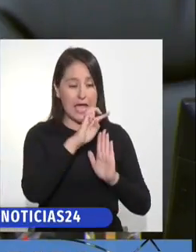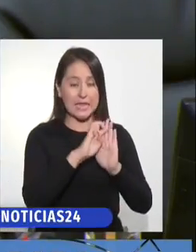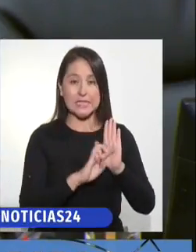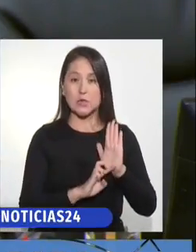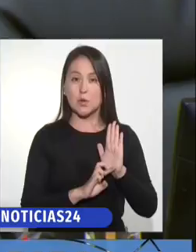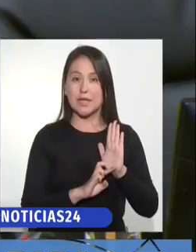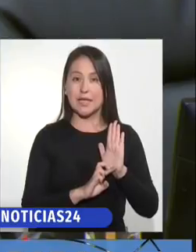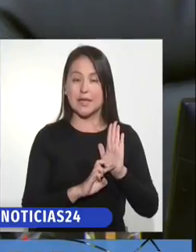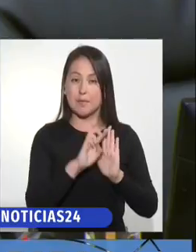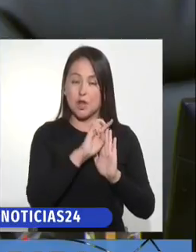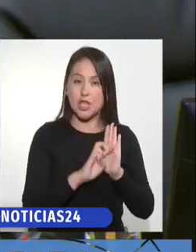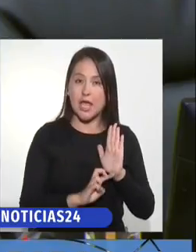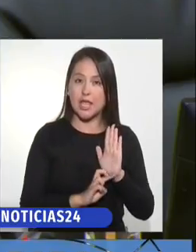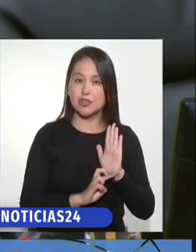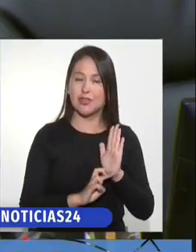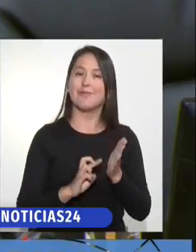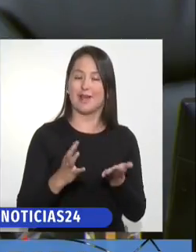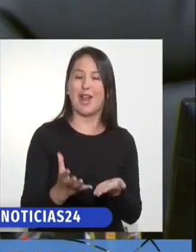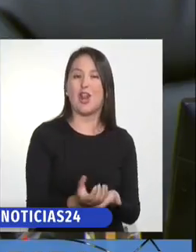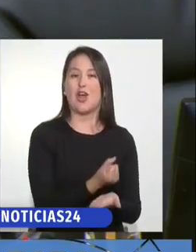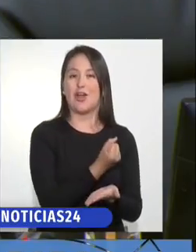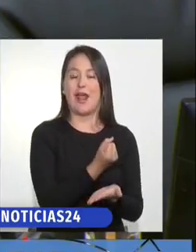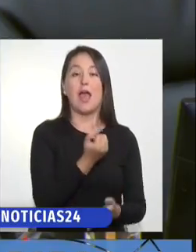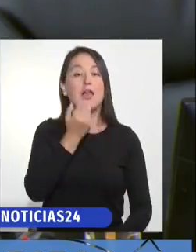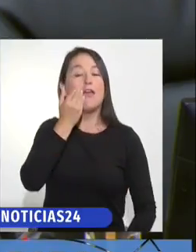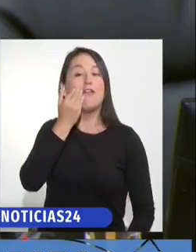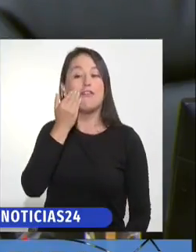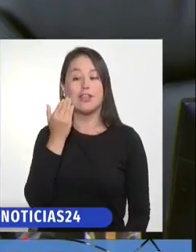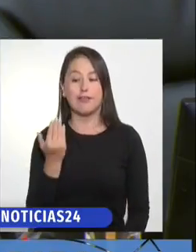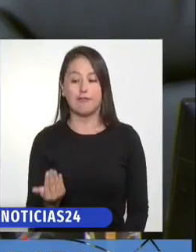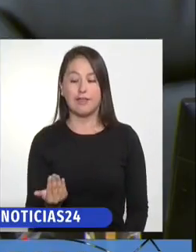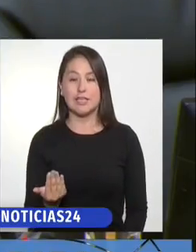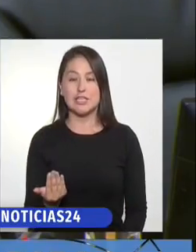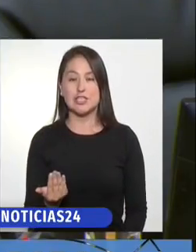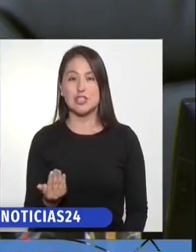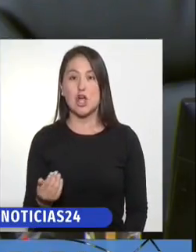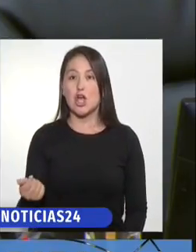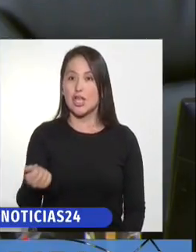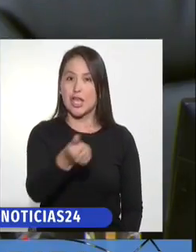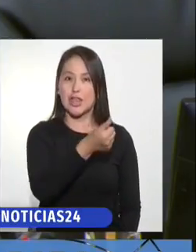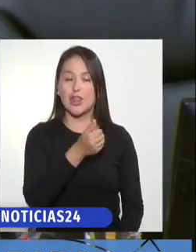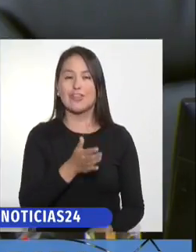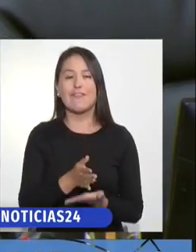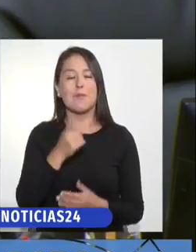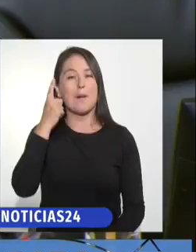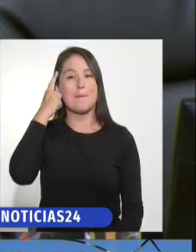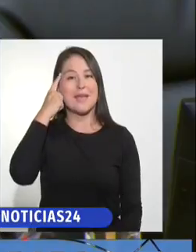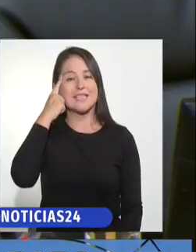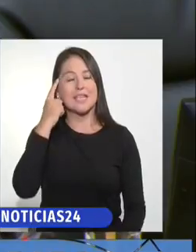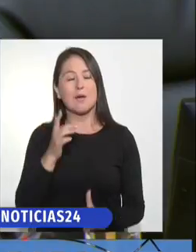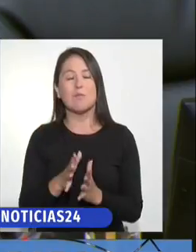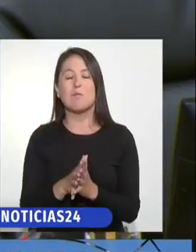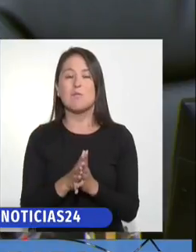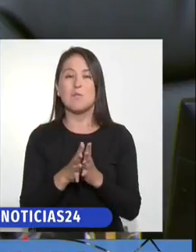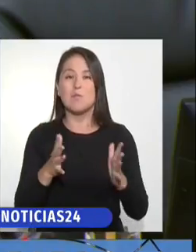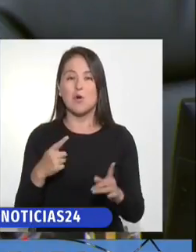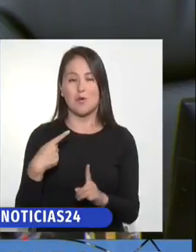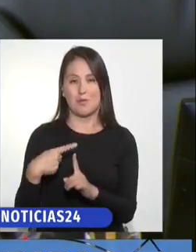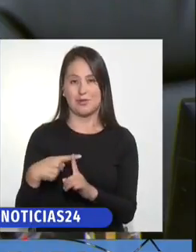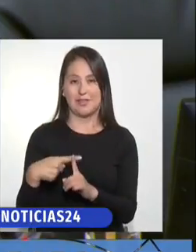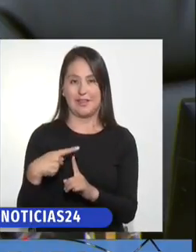también logra y creo que es uno de los beneficios que tenemos que considerar de manera muy, muy positiva.